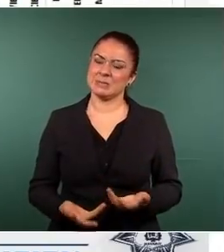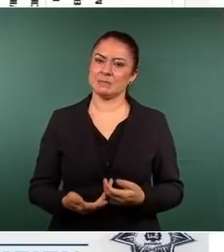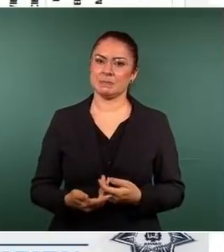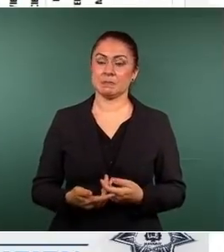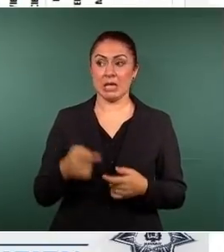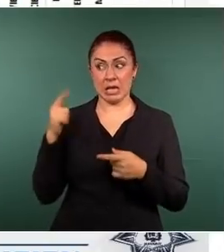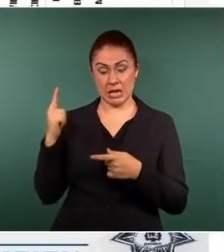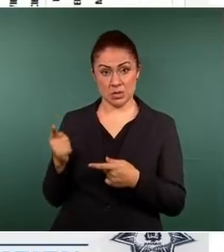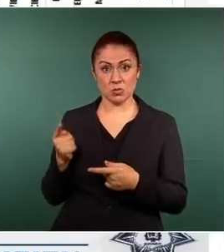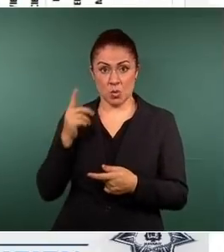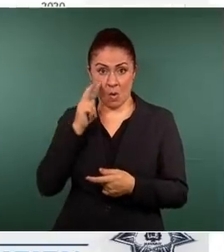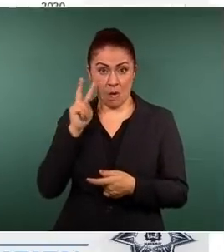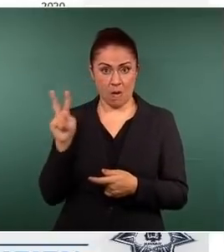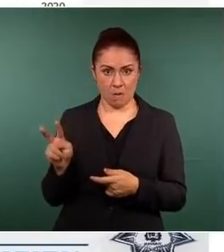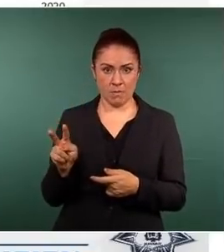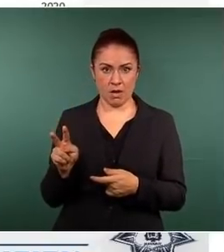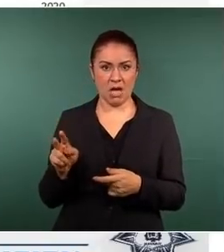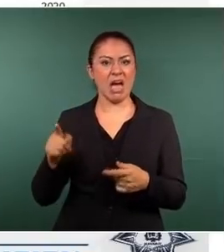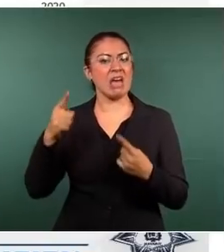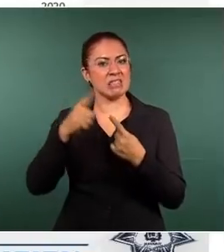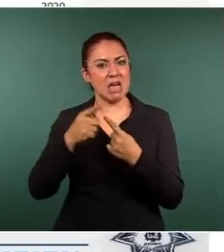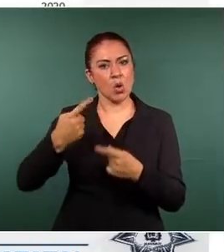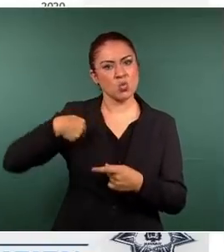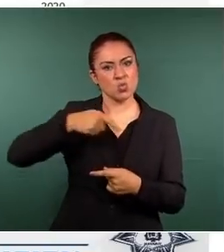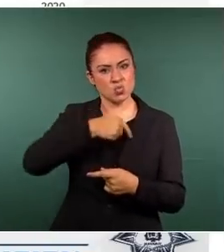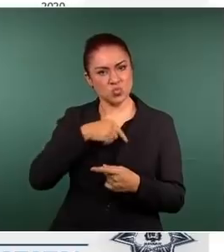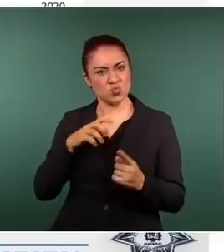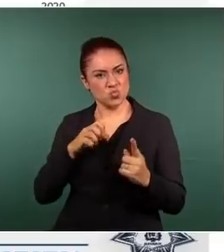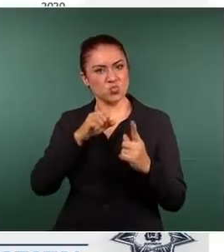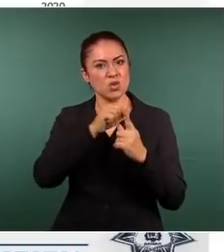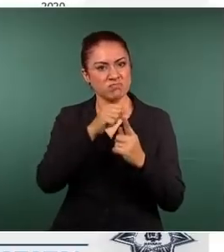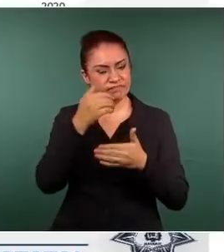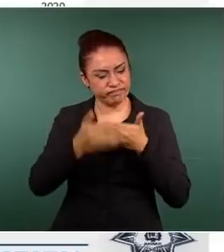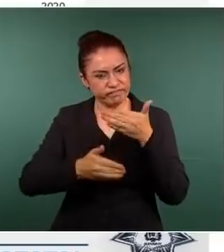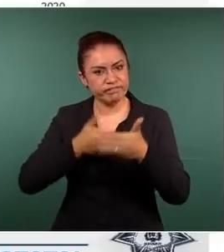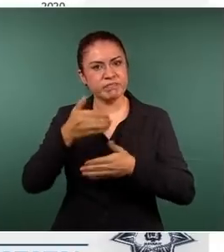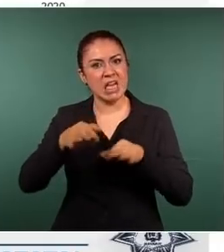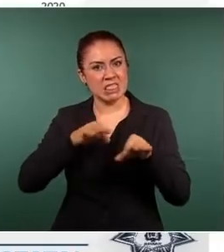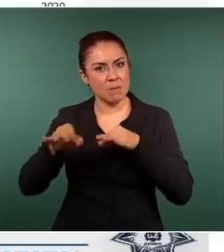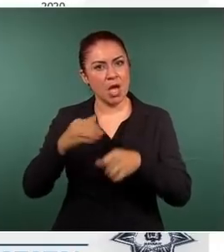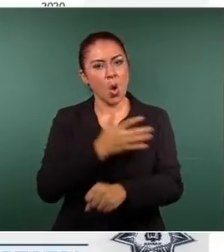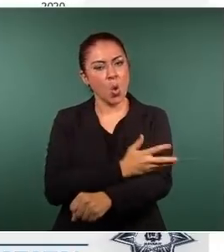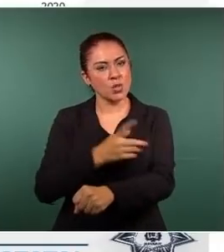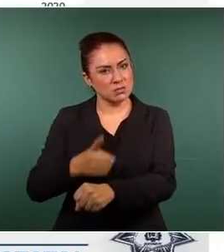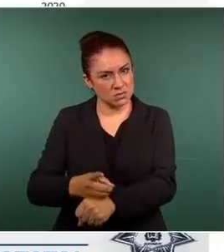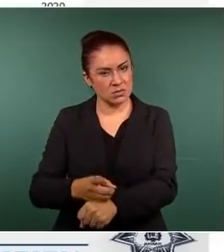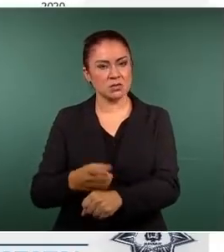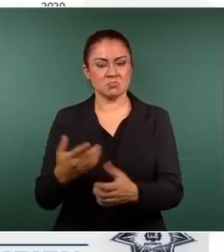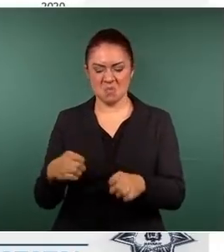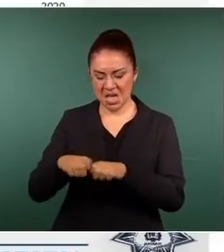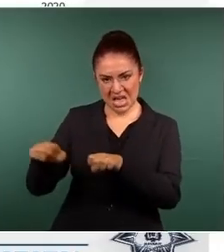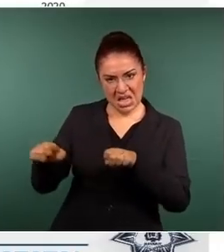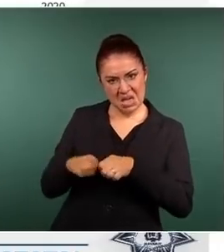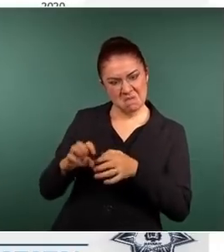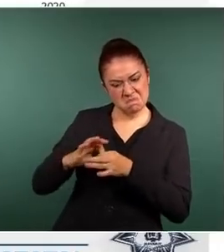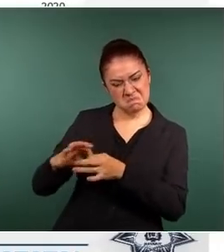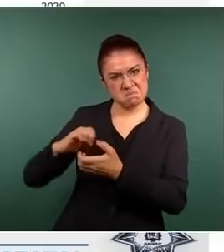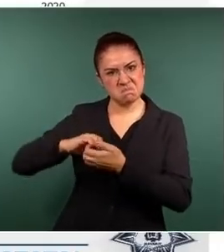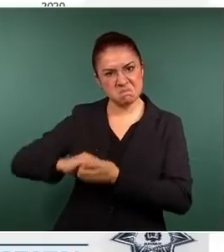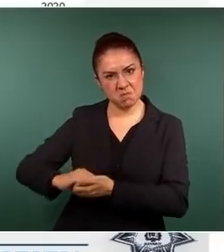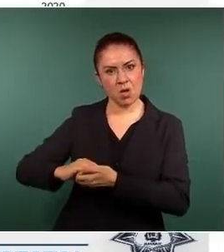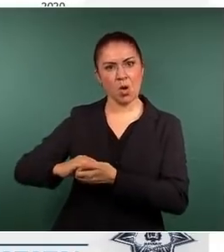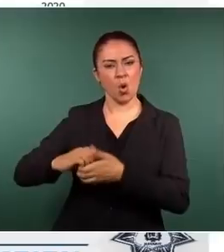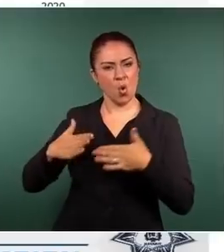y es la prueba más grande de que con trabajo honesto y en equipo confianza